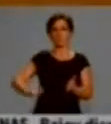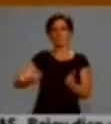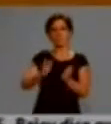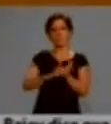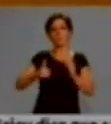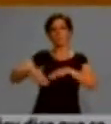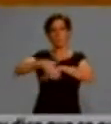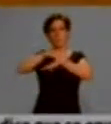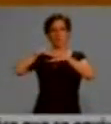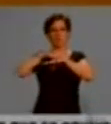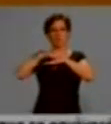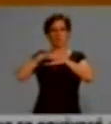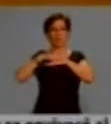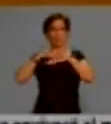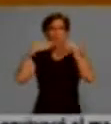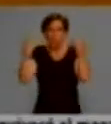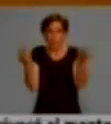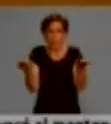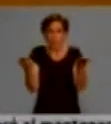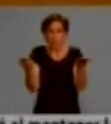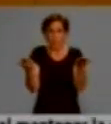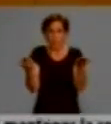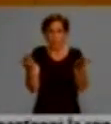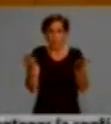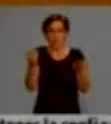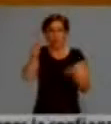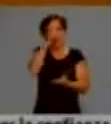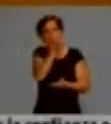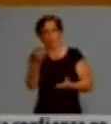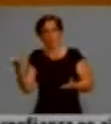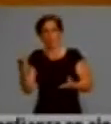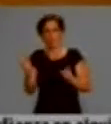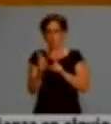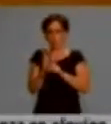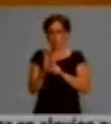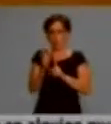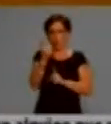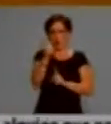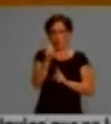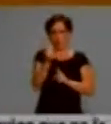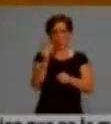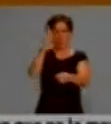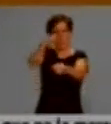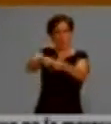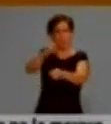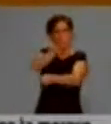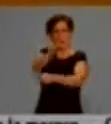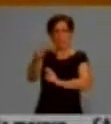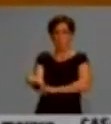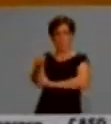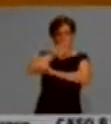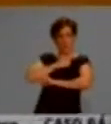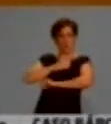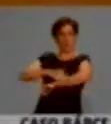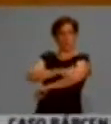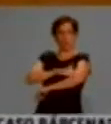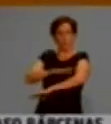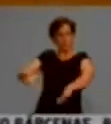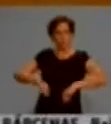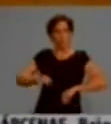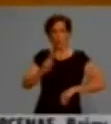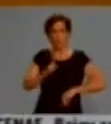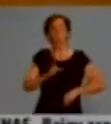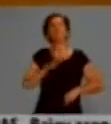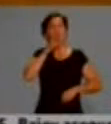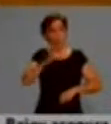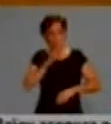para algunos aceptar que se gane más dinero en el partido que en el Gobierno. Y por eso hay sobresueldos en